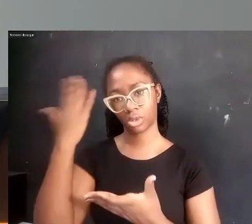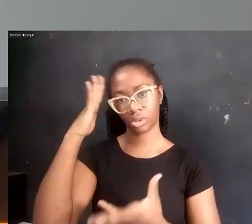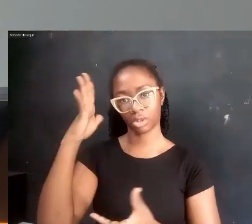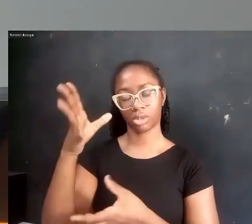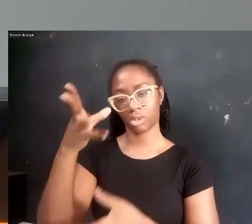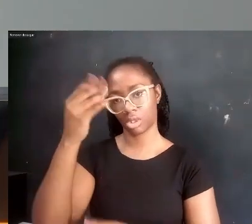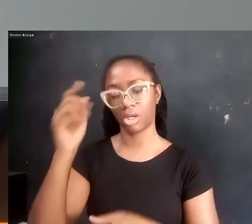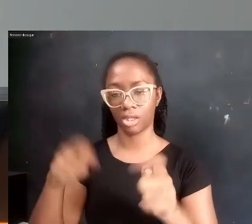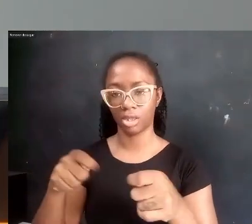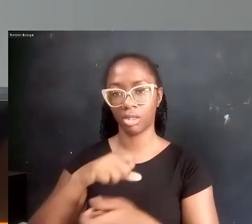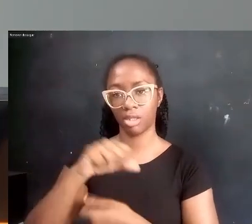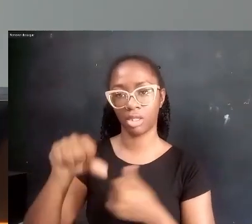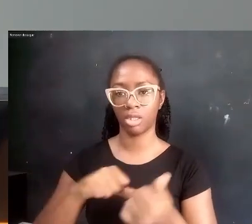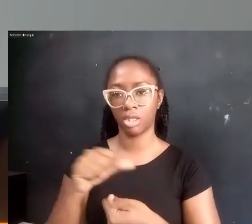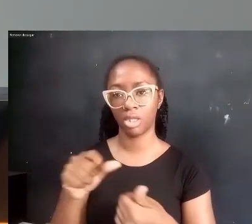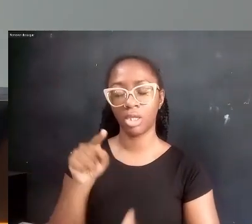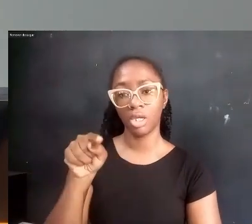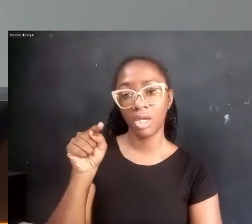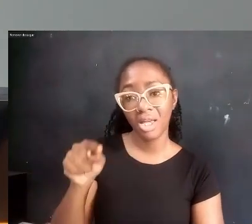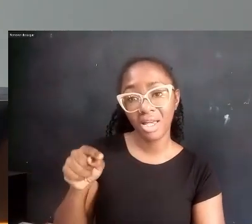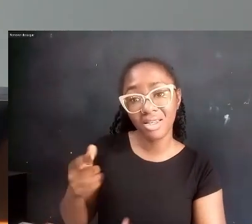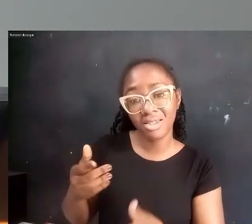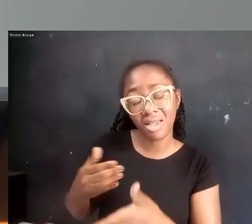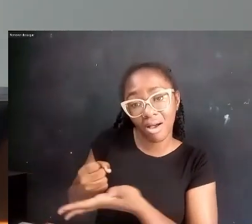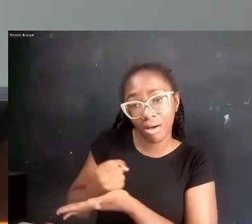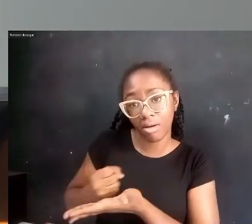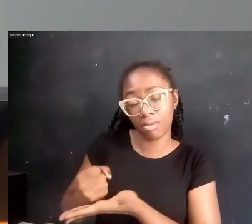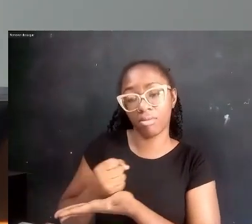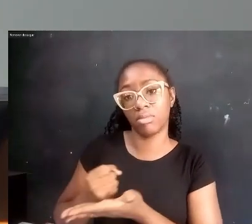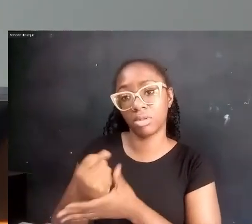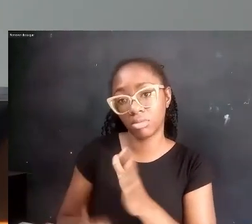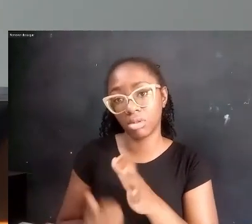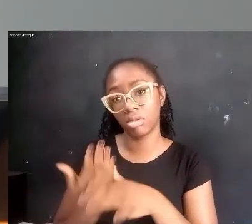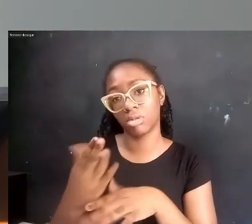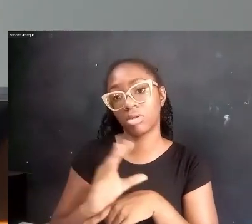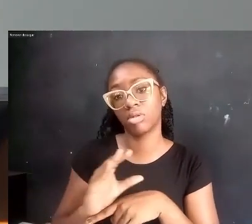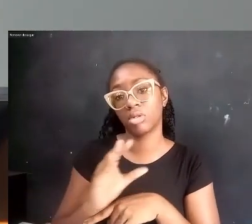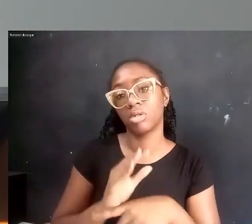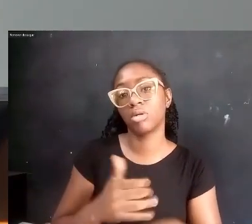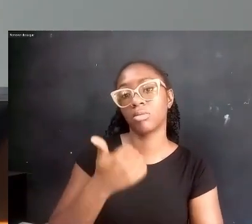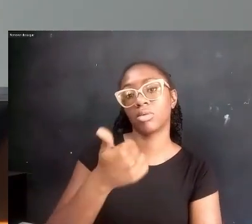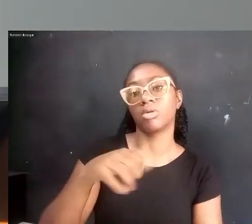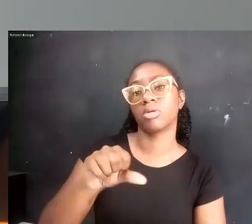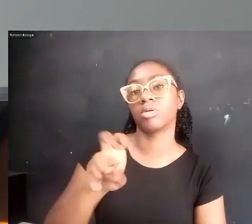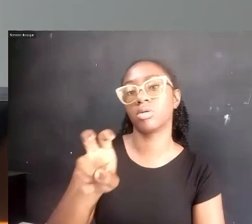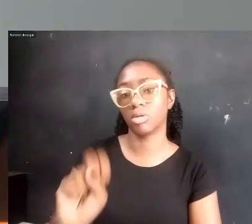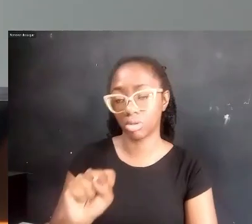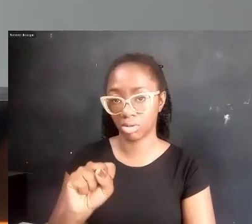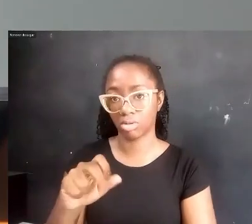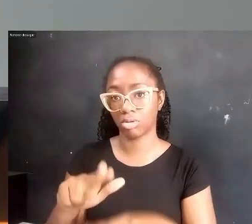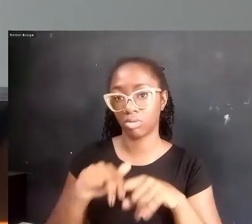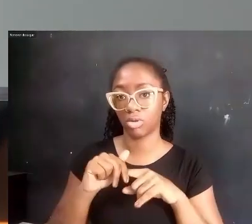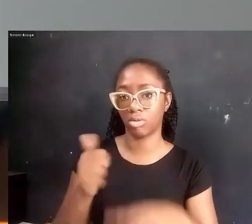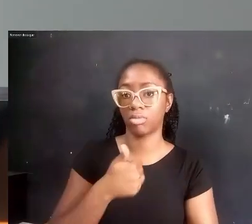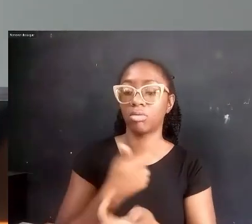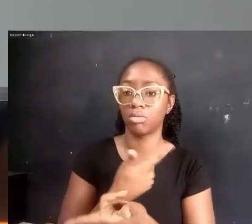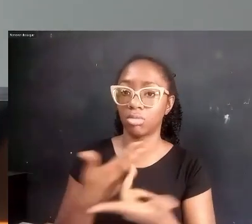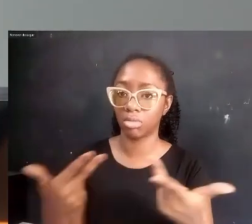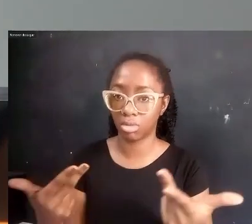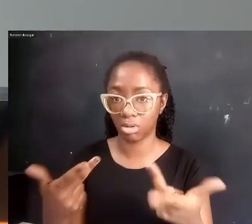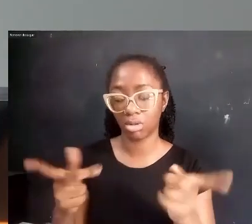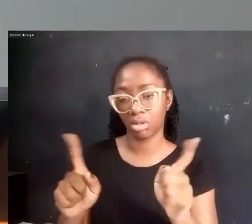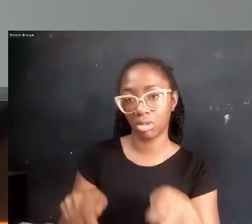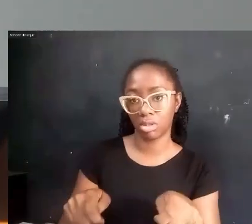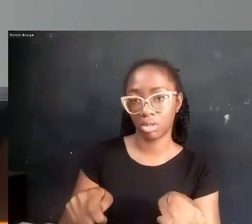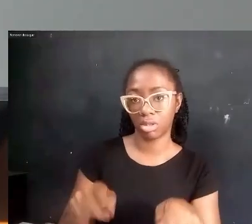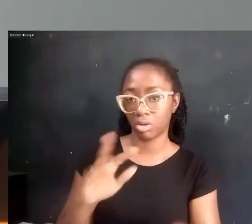Y eso es a la raíz de la constitución de 1958, porque la primera cosa que De Gaulle dice cuando